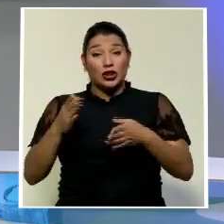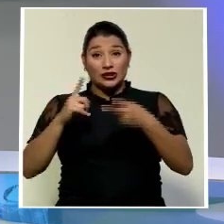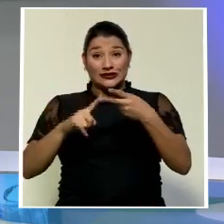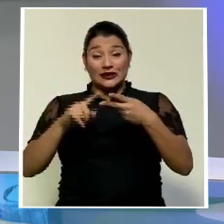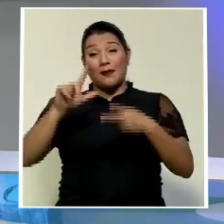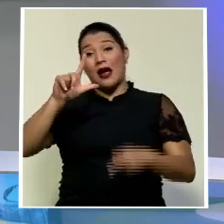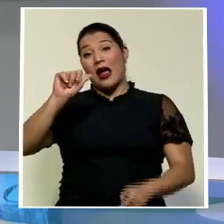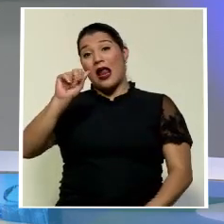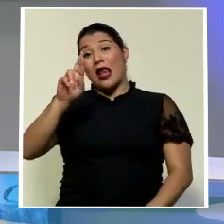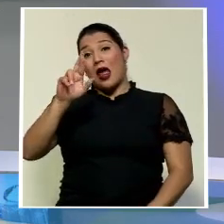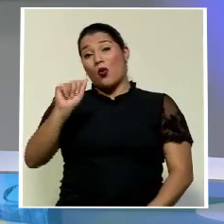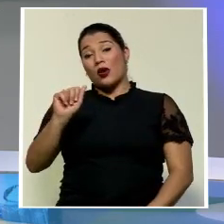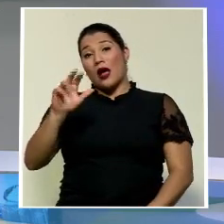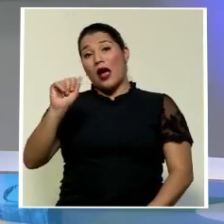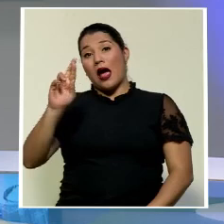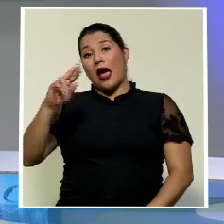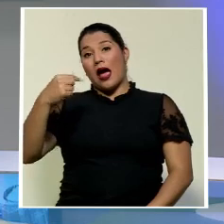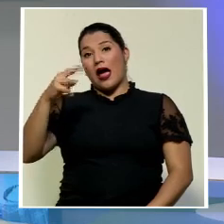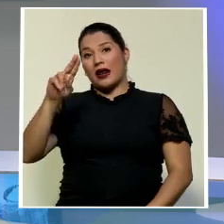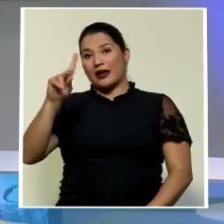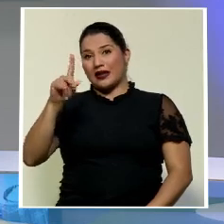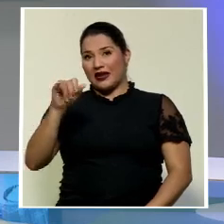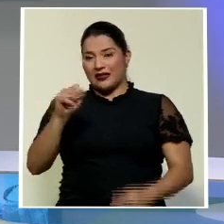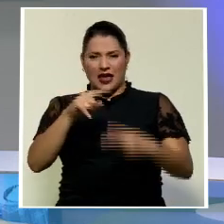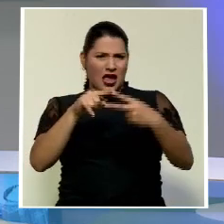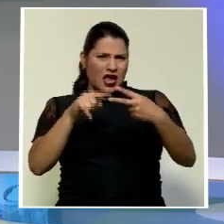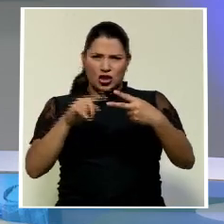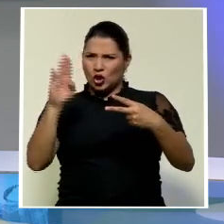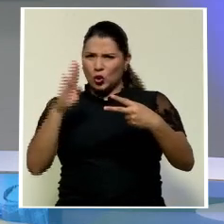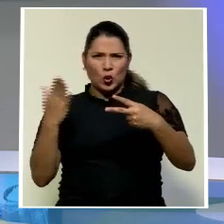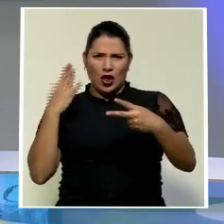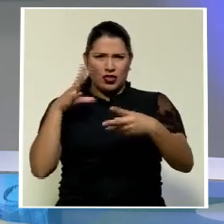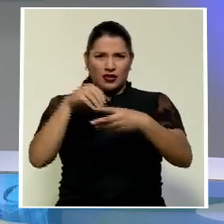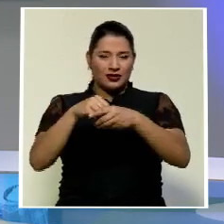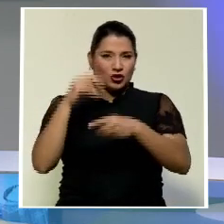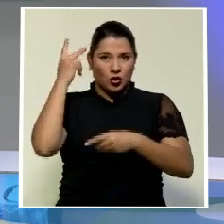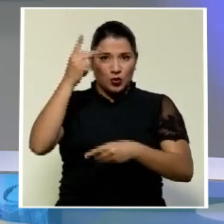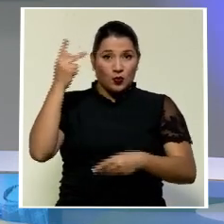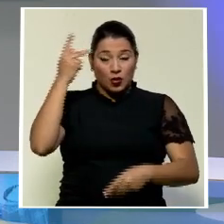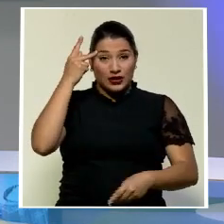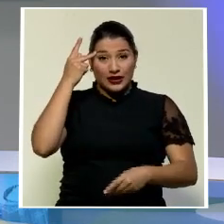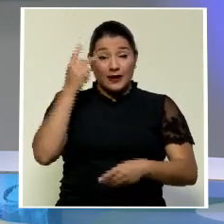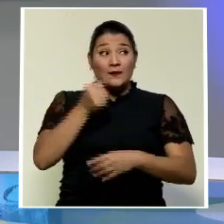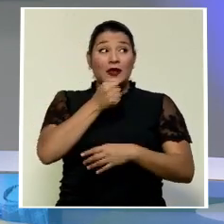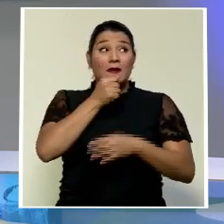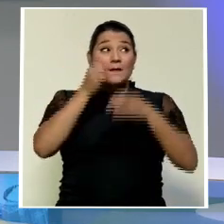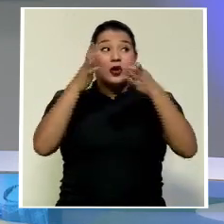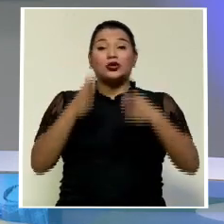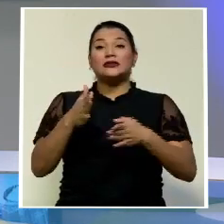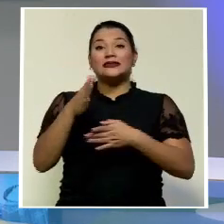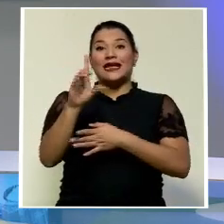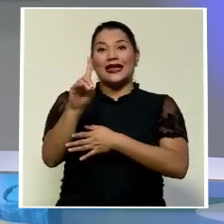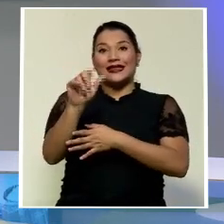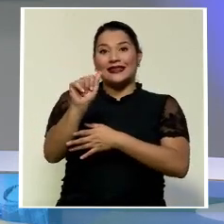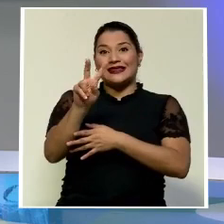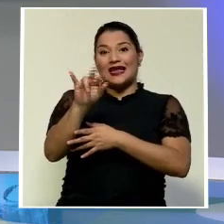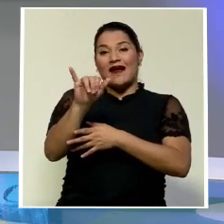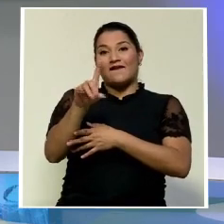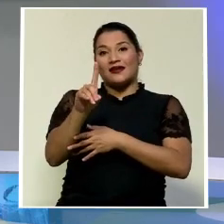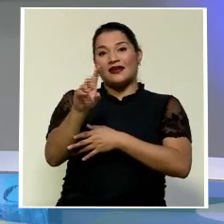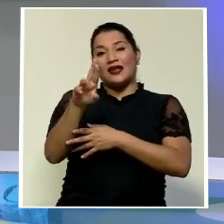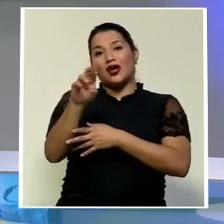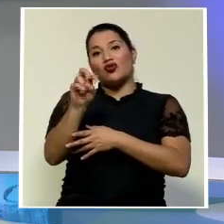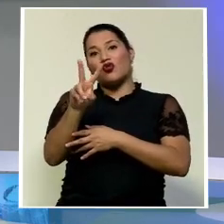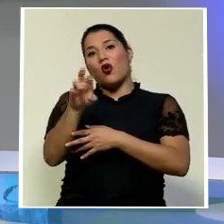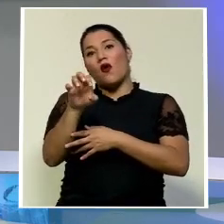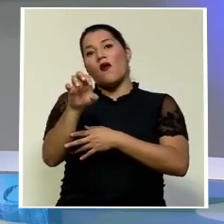ellos tiene carrera política dentro de las filas verdiblancas. El periodista David Roversi estuvo presente